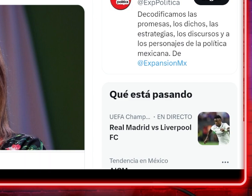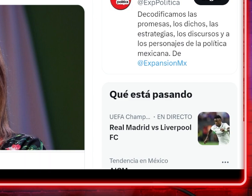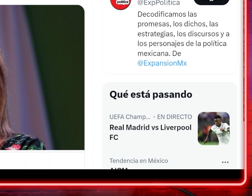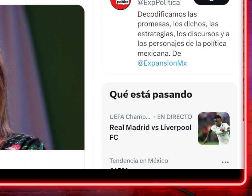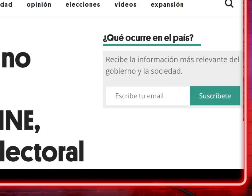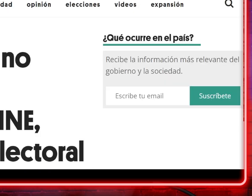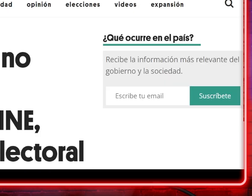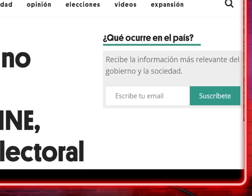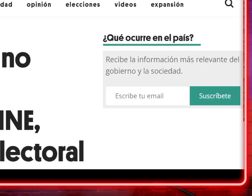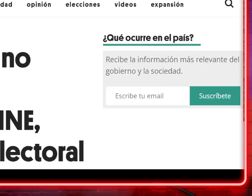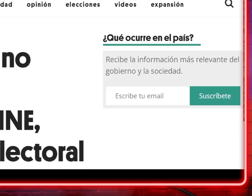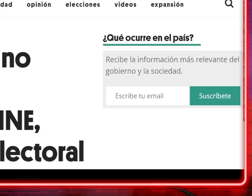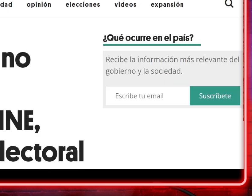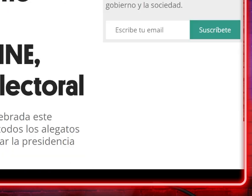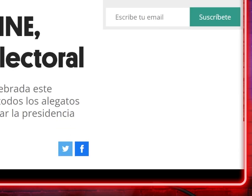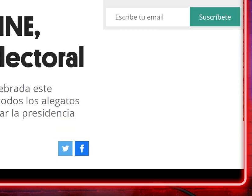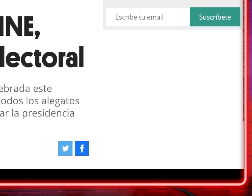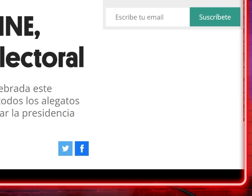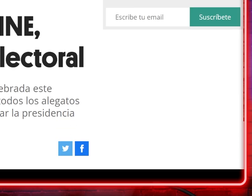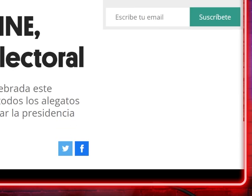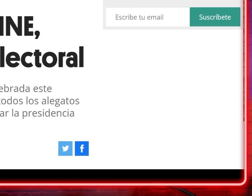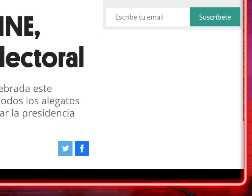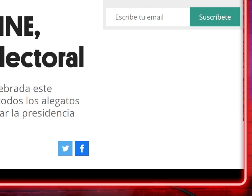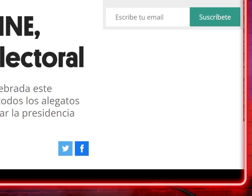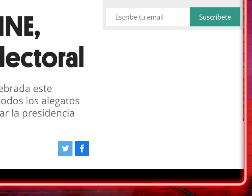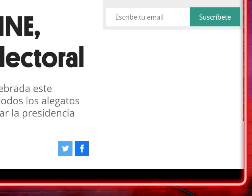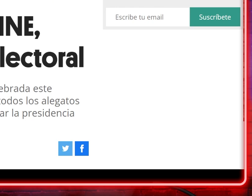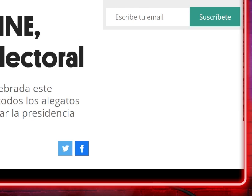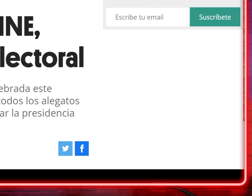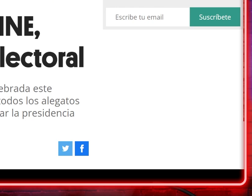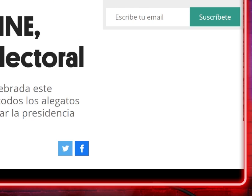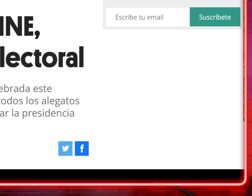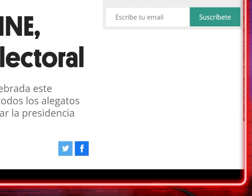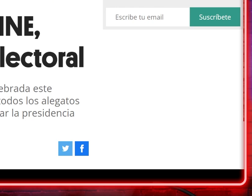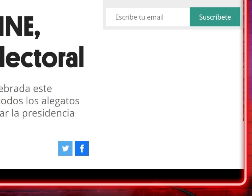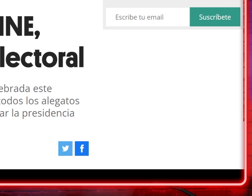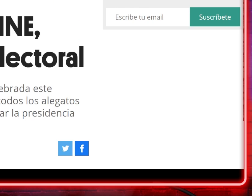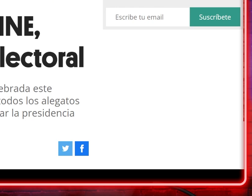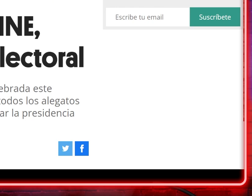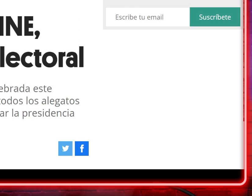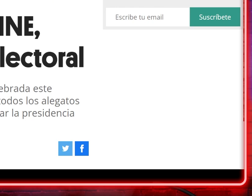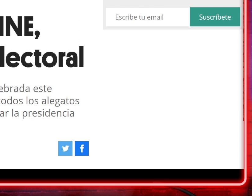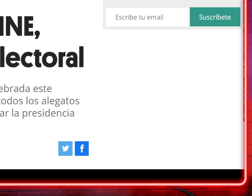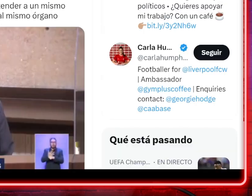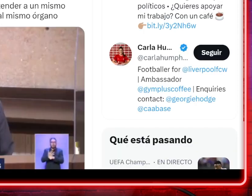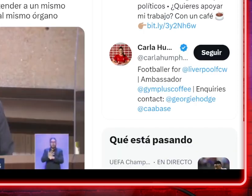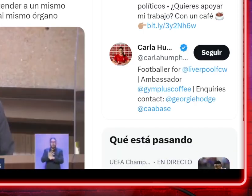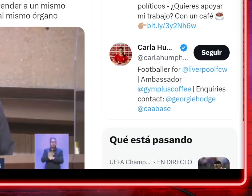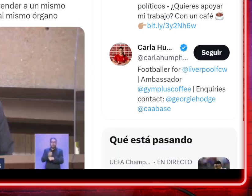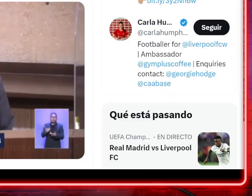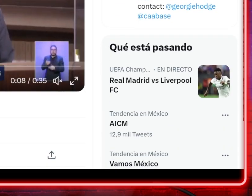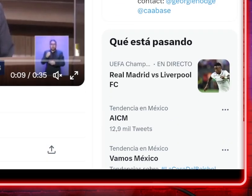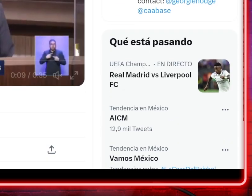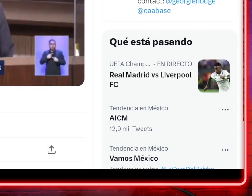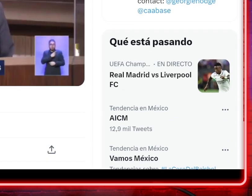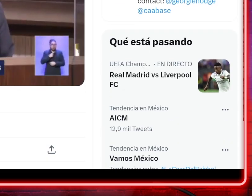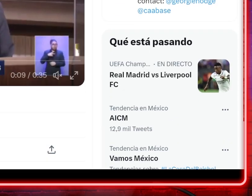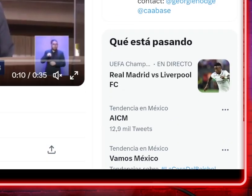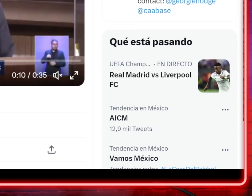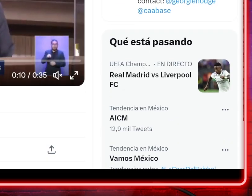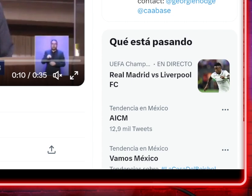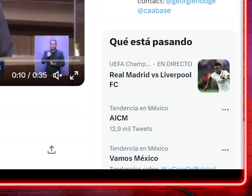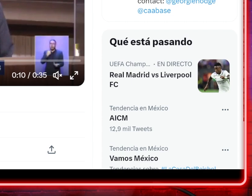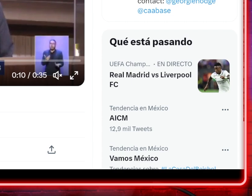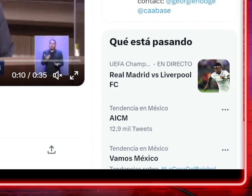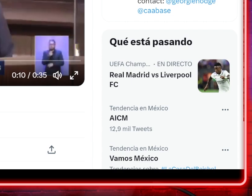INE. Fuera de la contienda, Carla Humphrey no podrá buscar la presidencia del INE, ratifica el Tribunal Electoral. Hoy, bueno, la